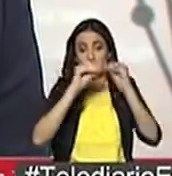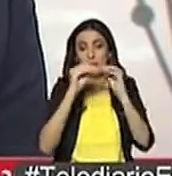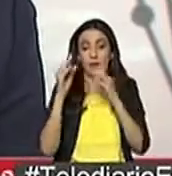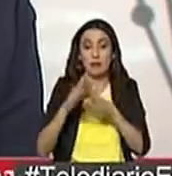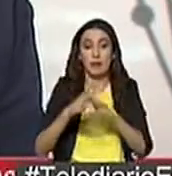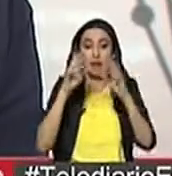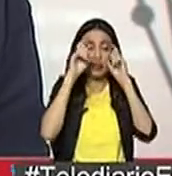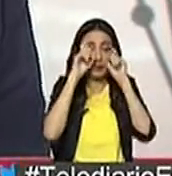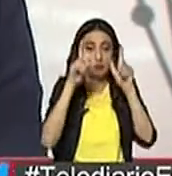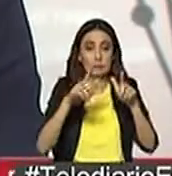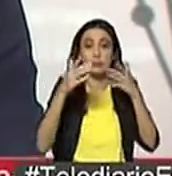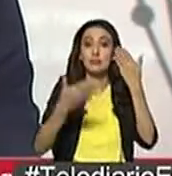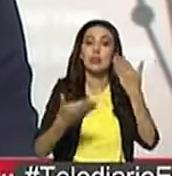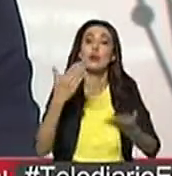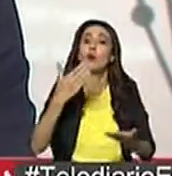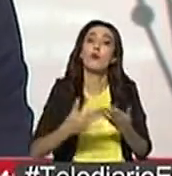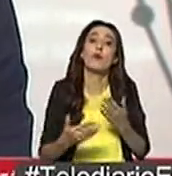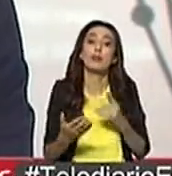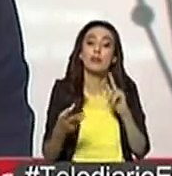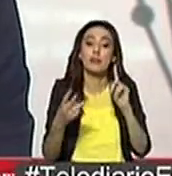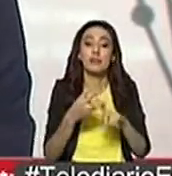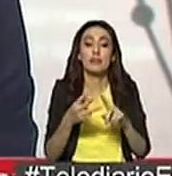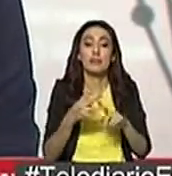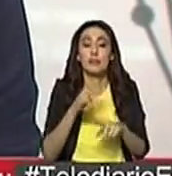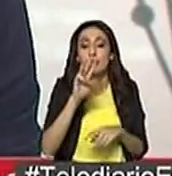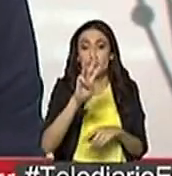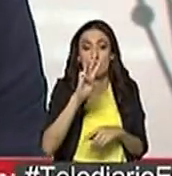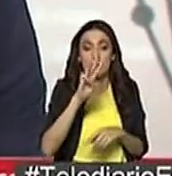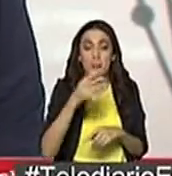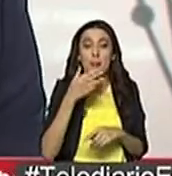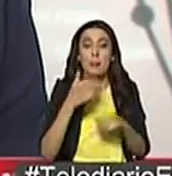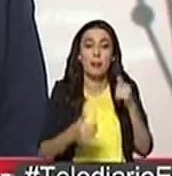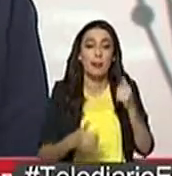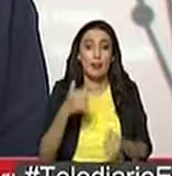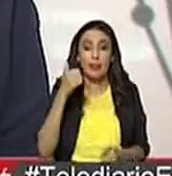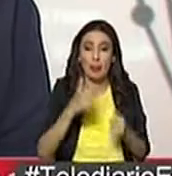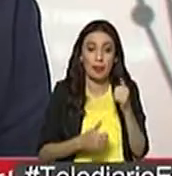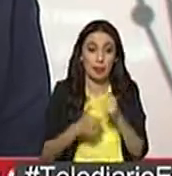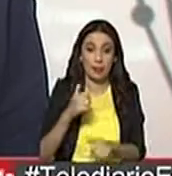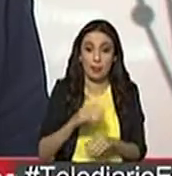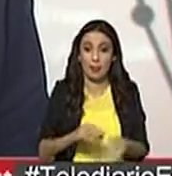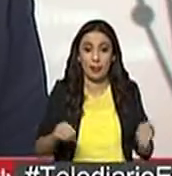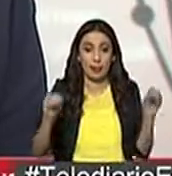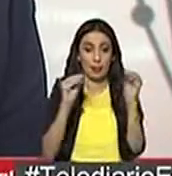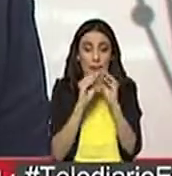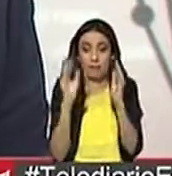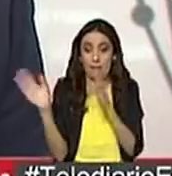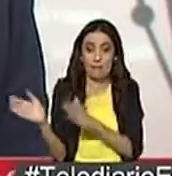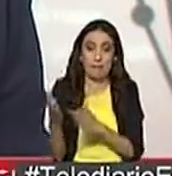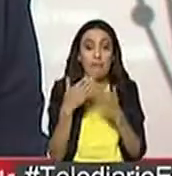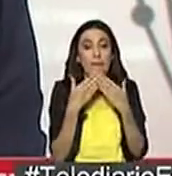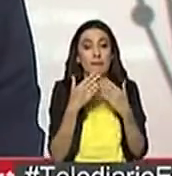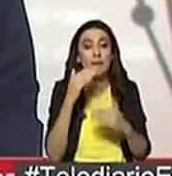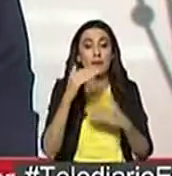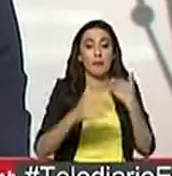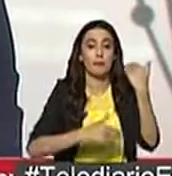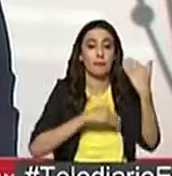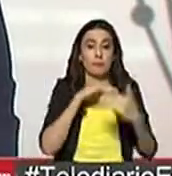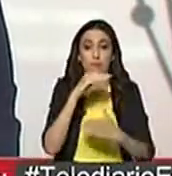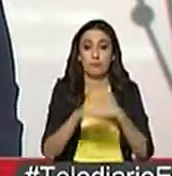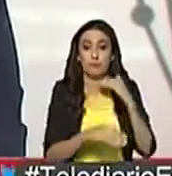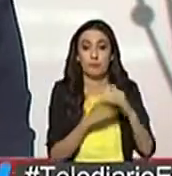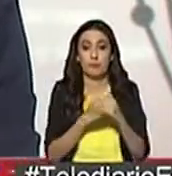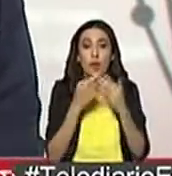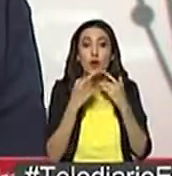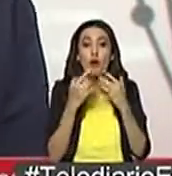fiscal. Y tercero, crear un sistema de recaudo basados en los procesos y en los principios de progresividad. ¿Qué es